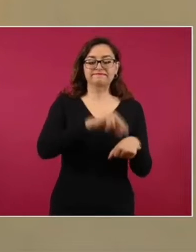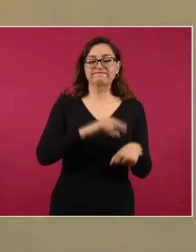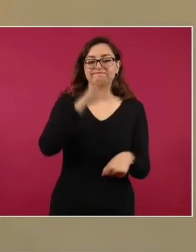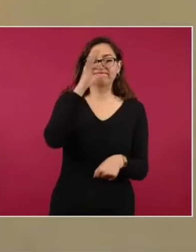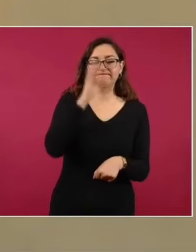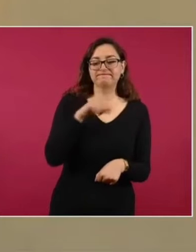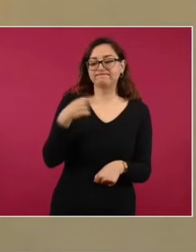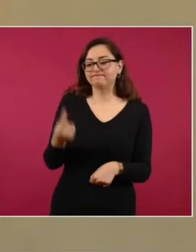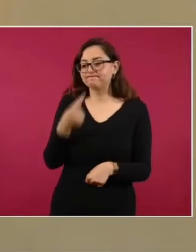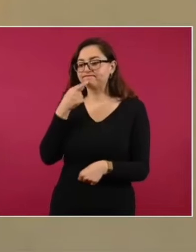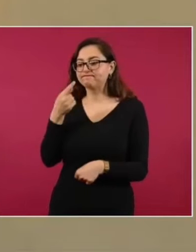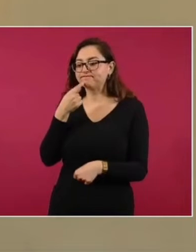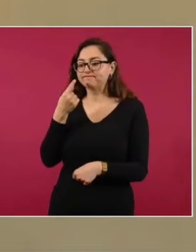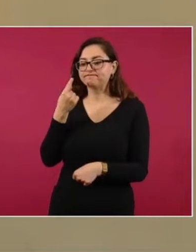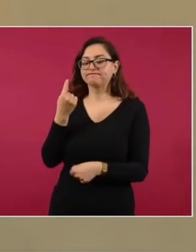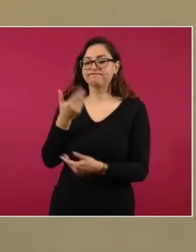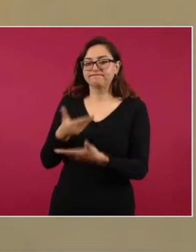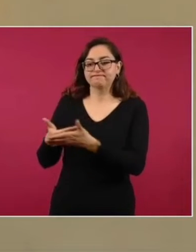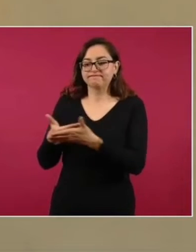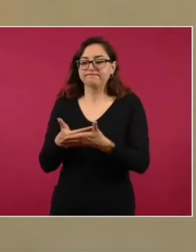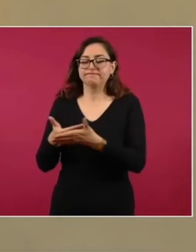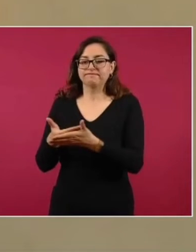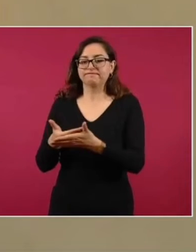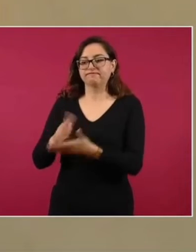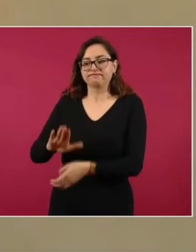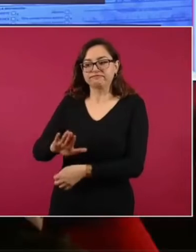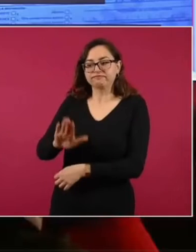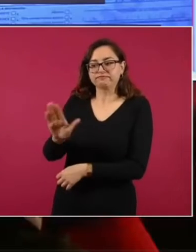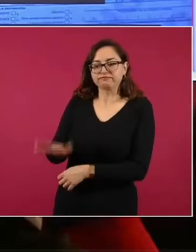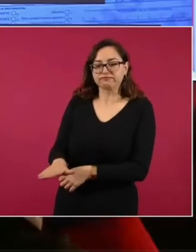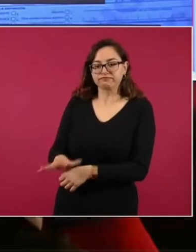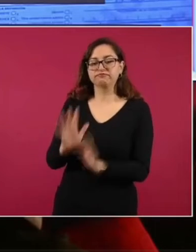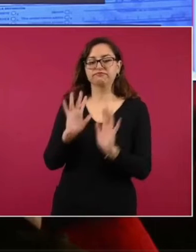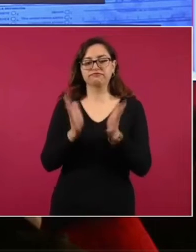menor. Siguiente. En diferentes